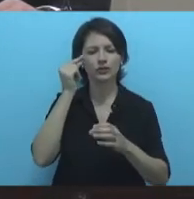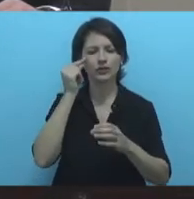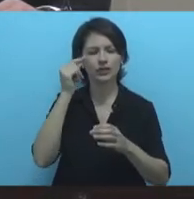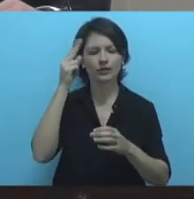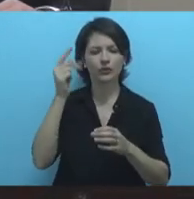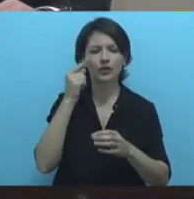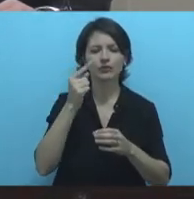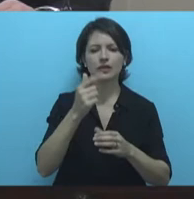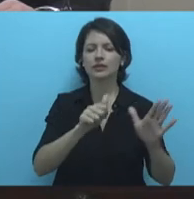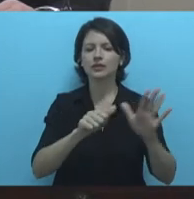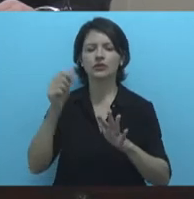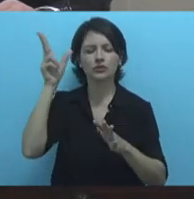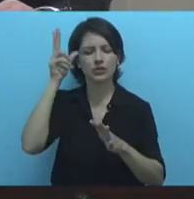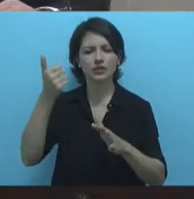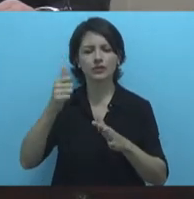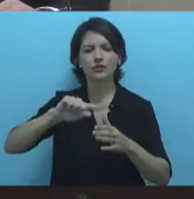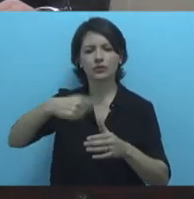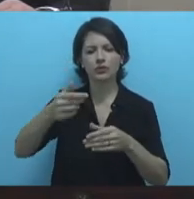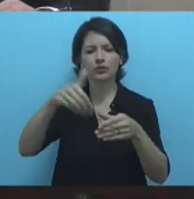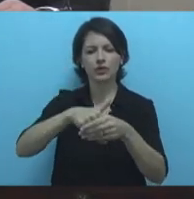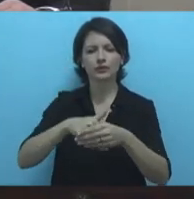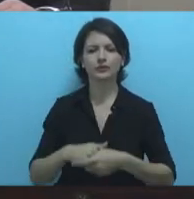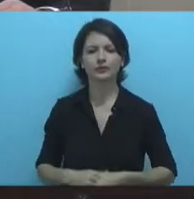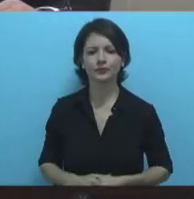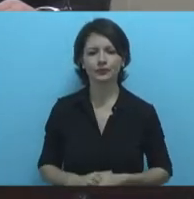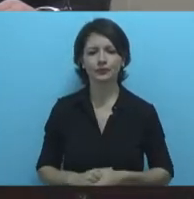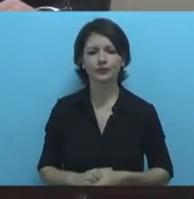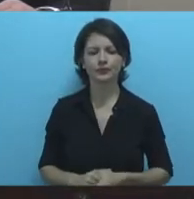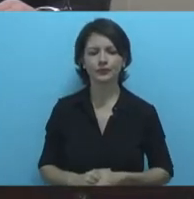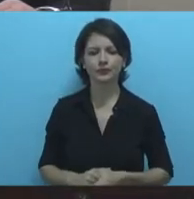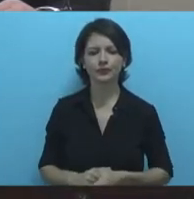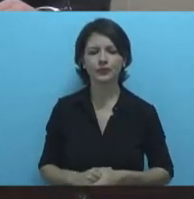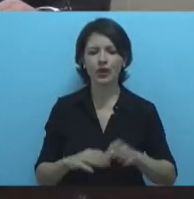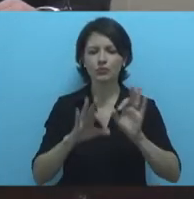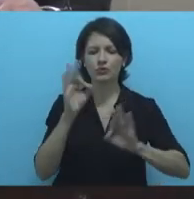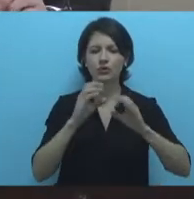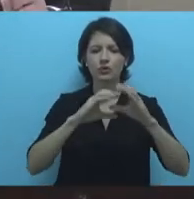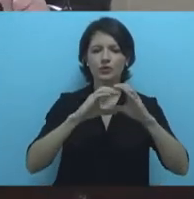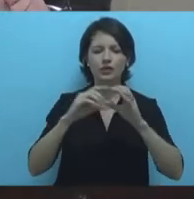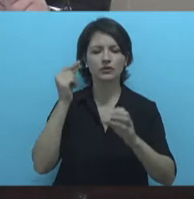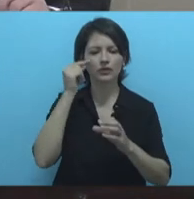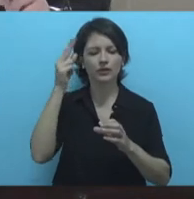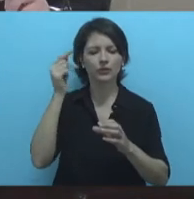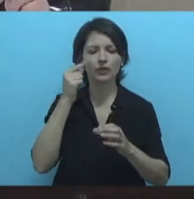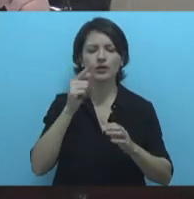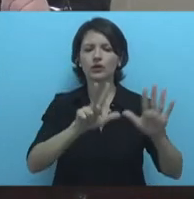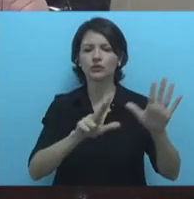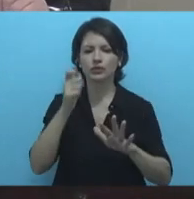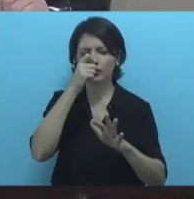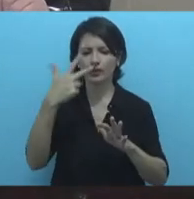786 preferencias para una sesión punto 57 proyecto de comunicación 39 mil 823